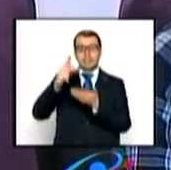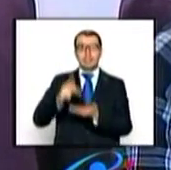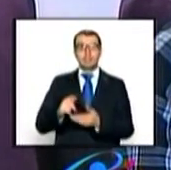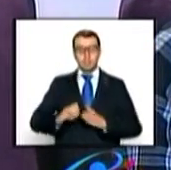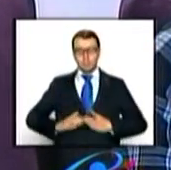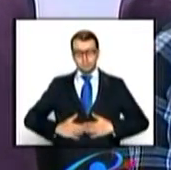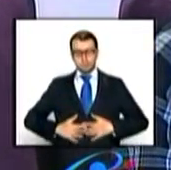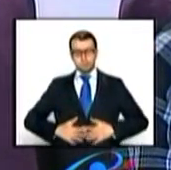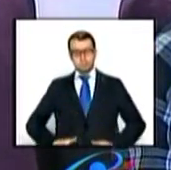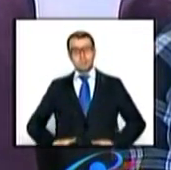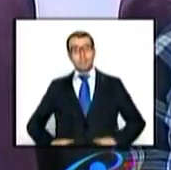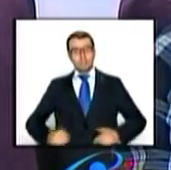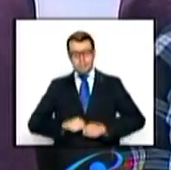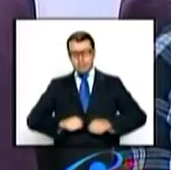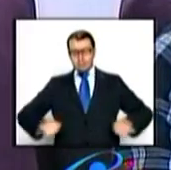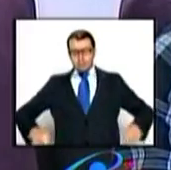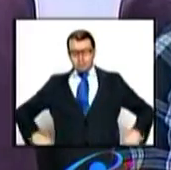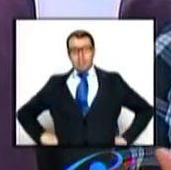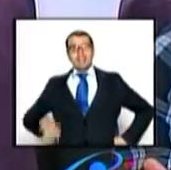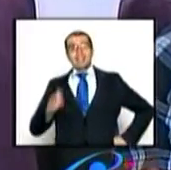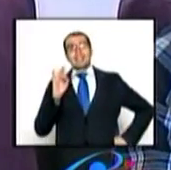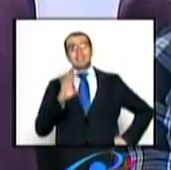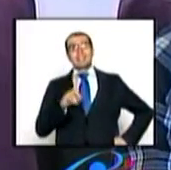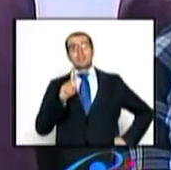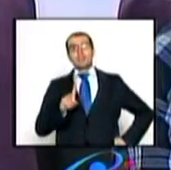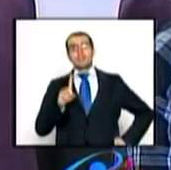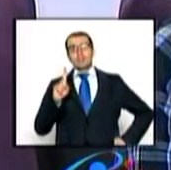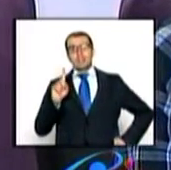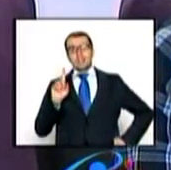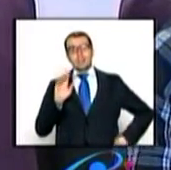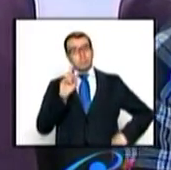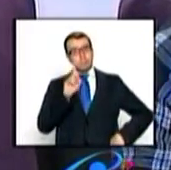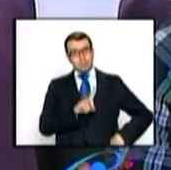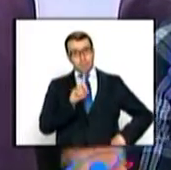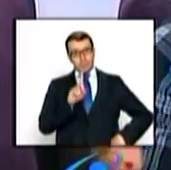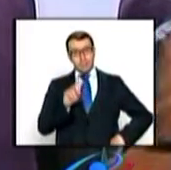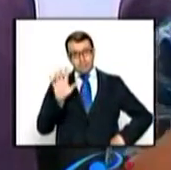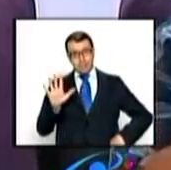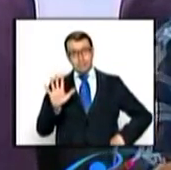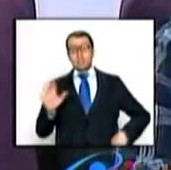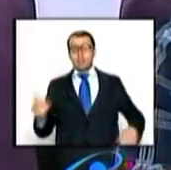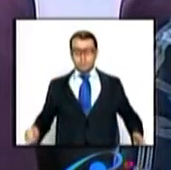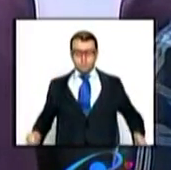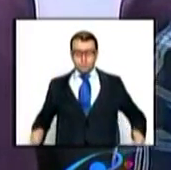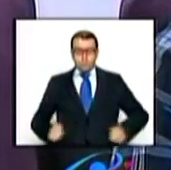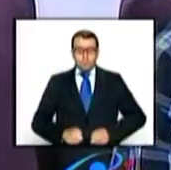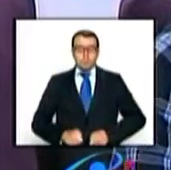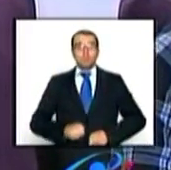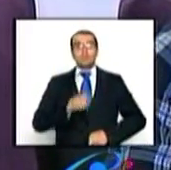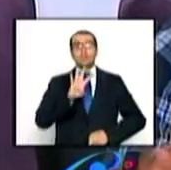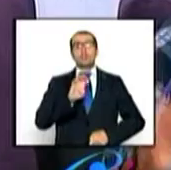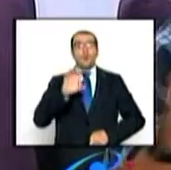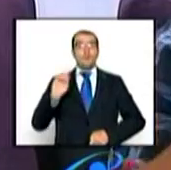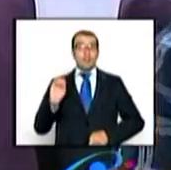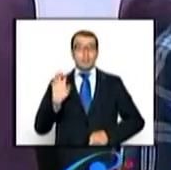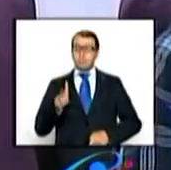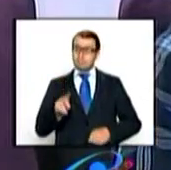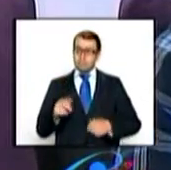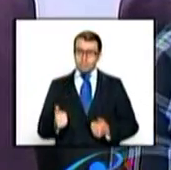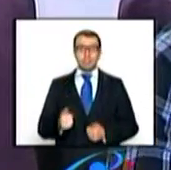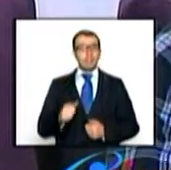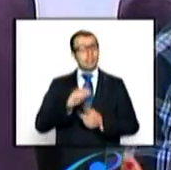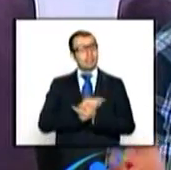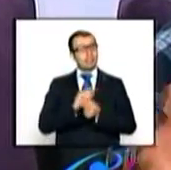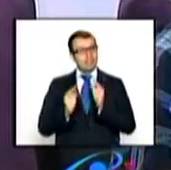de 115 centímetros a 90 centímetros. Entonces, ese cambio que hizo en su alimentación, ese cambio que hizo en su estilo de